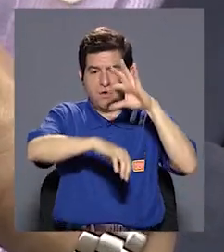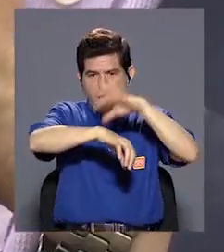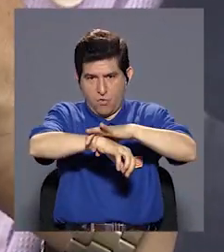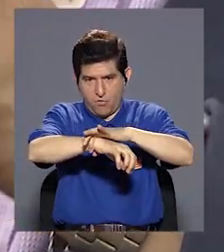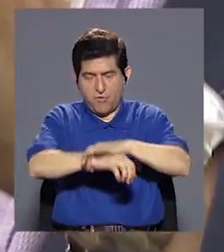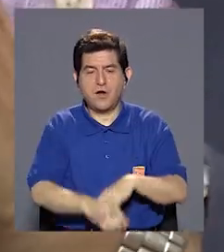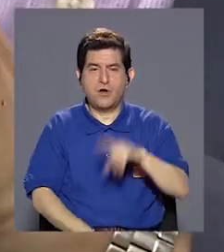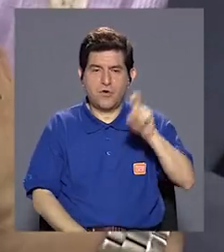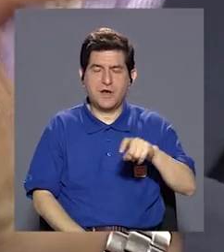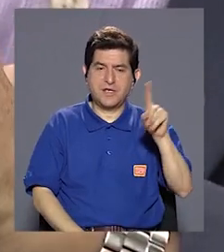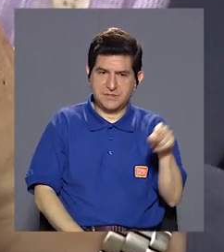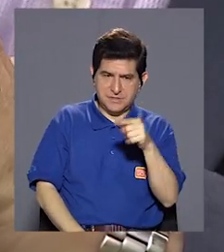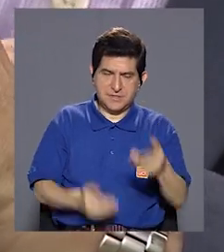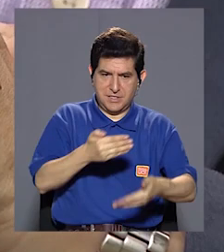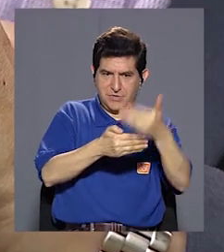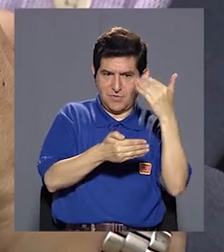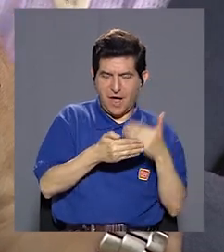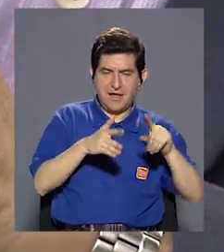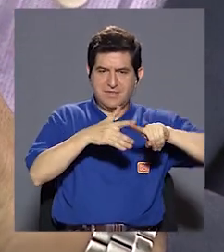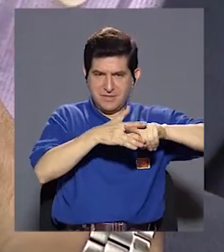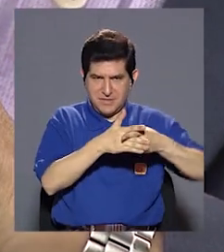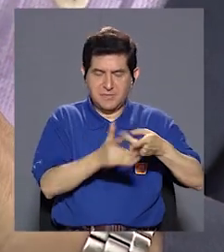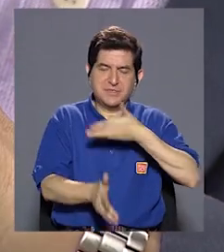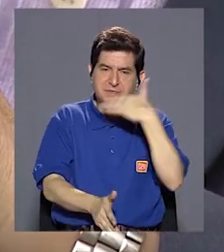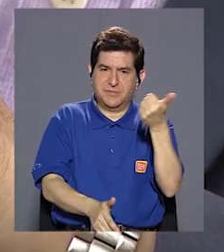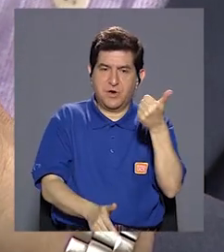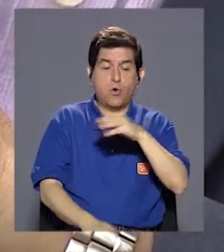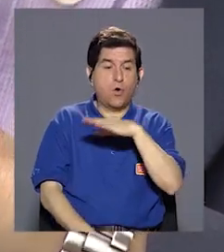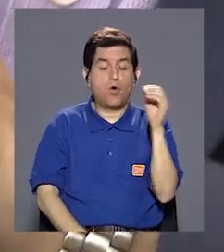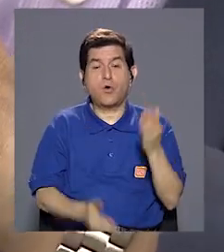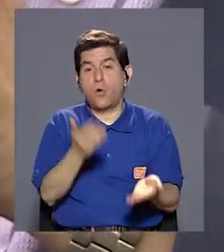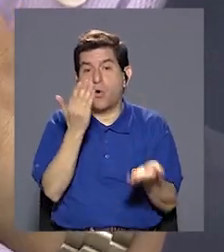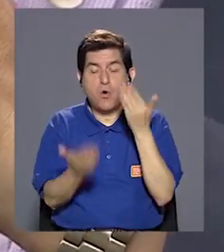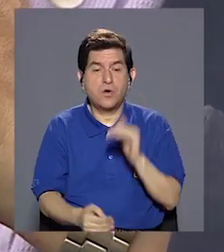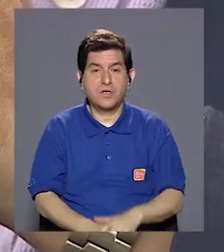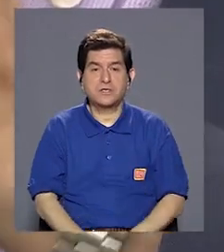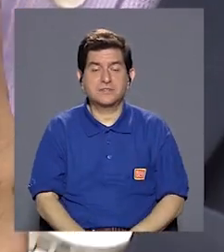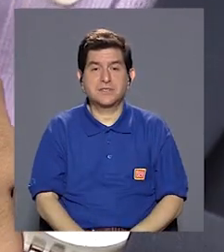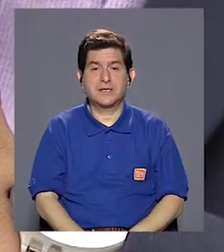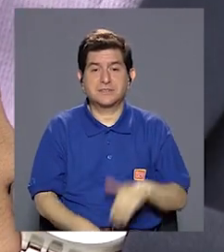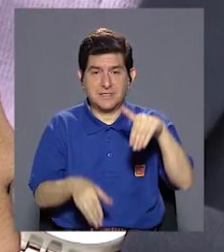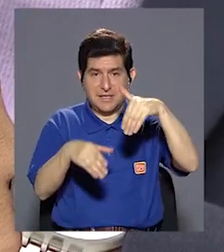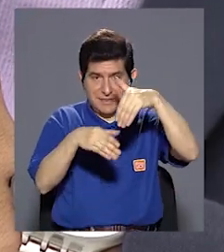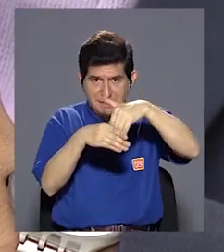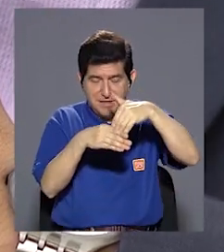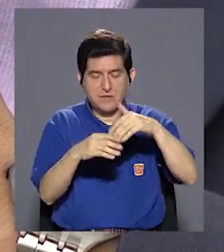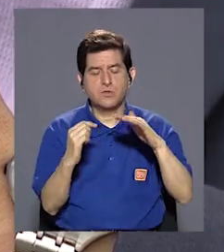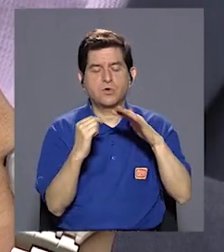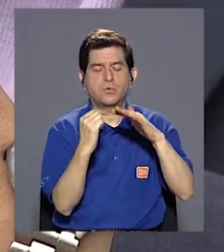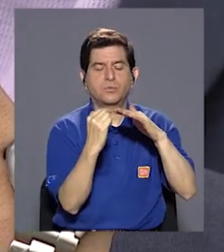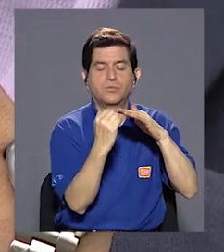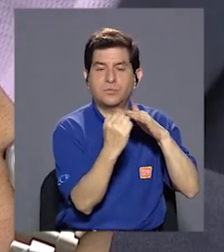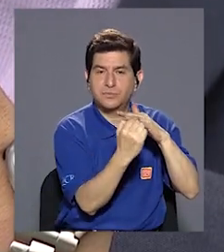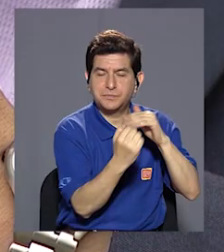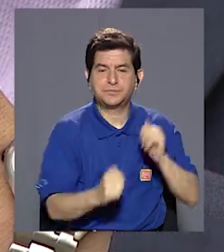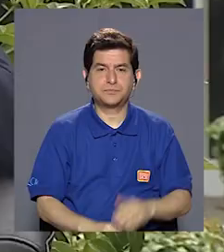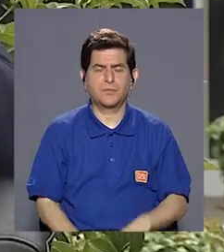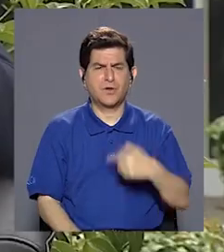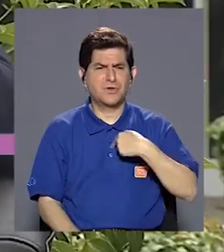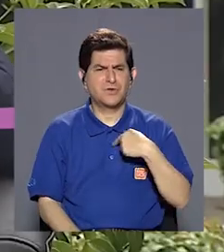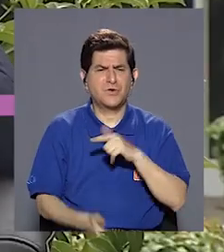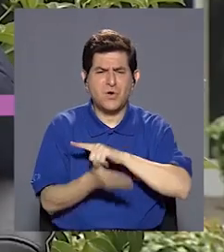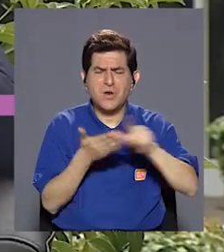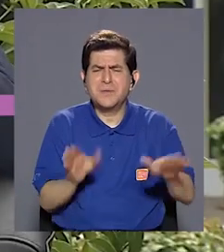reloj, que de todos modos hay que quitárselos, ¿verdad?, antes de empezar, es lo más adecuado, o incluso entre las, entre las uñas, ¿verdad?